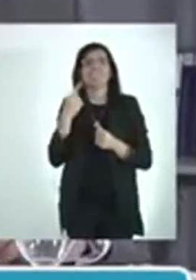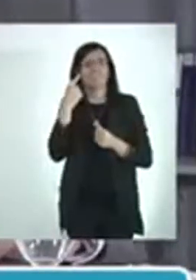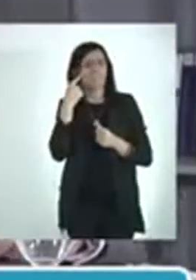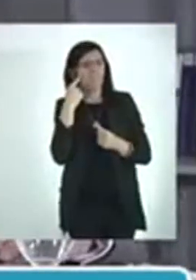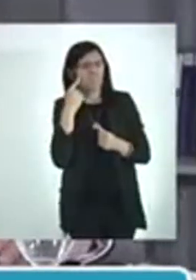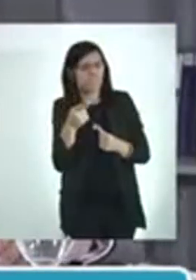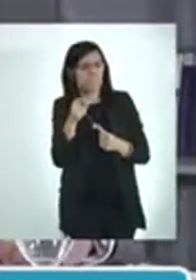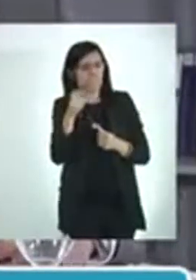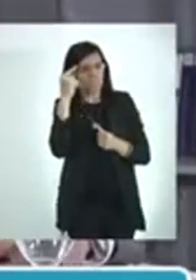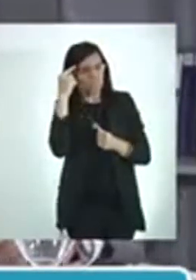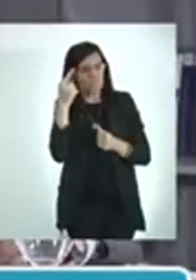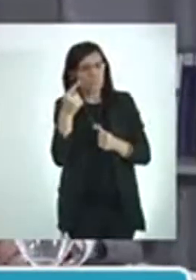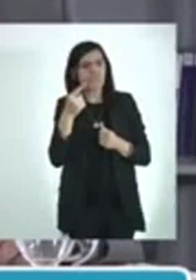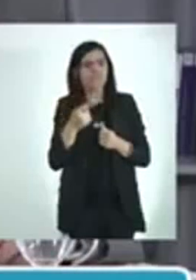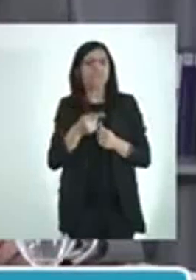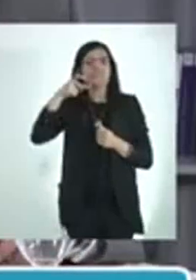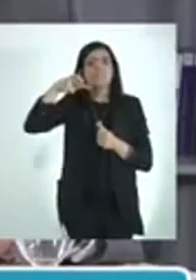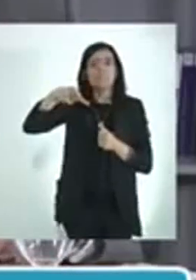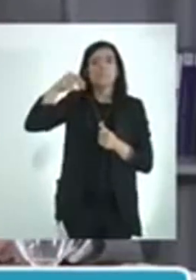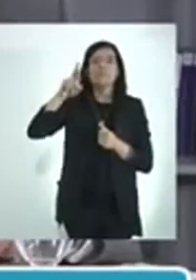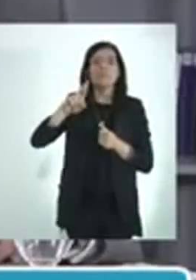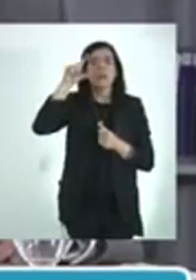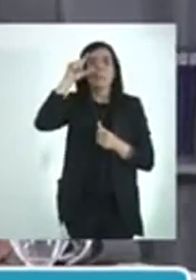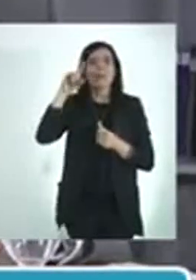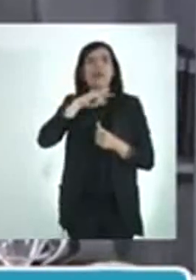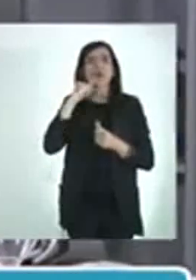prejuicios, que sin duda han demostrado que existen,